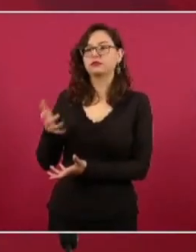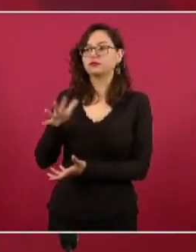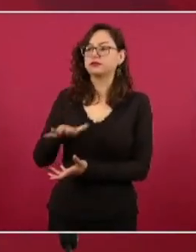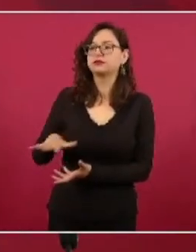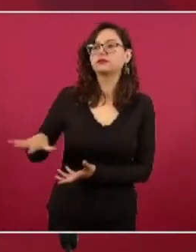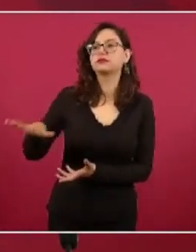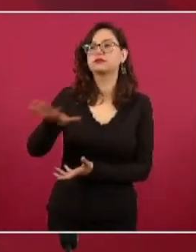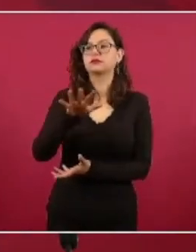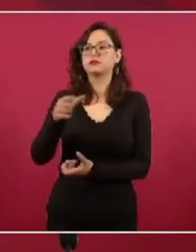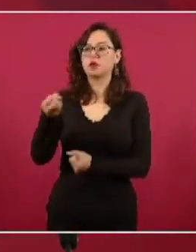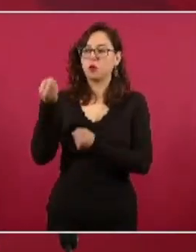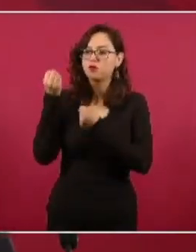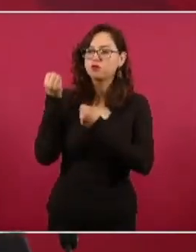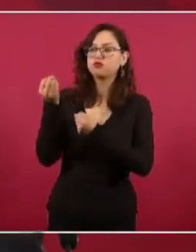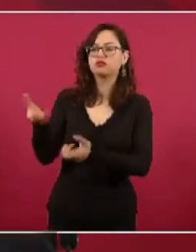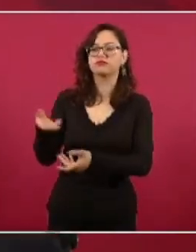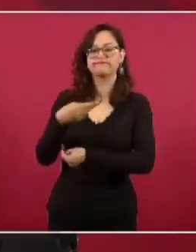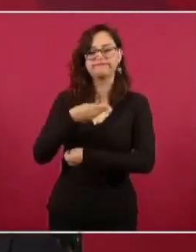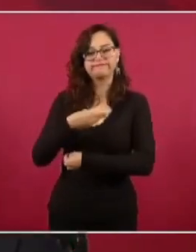destínalos al pueblo. Y si